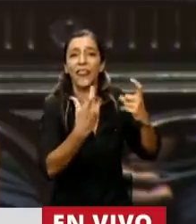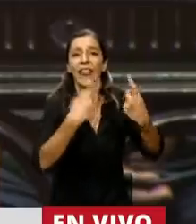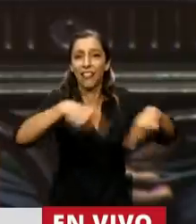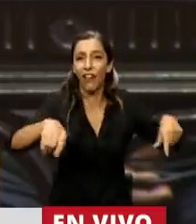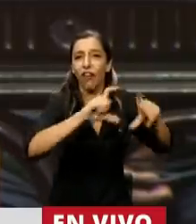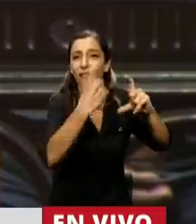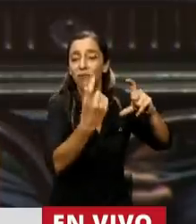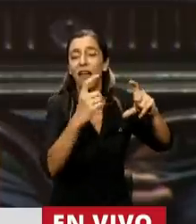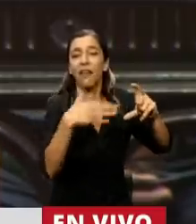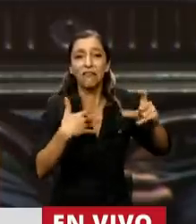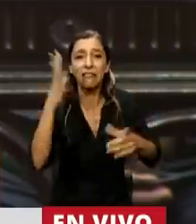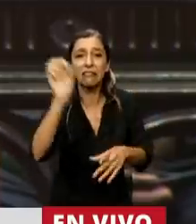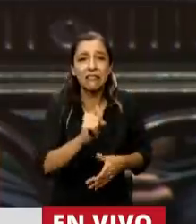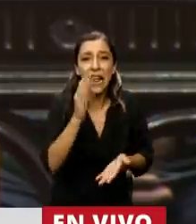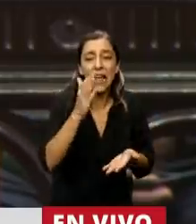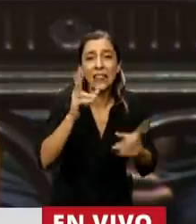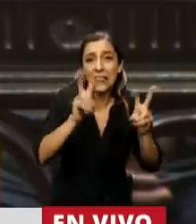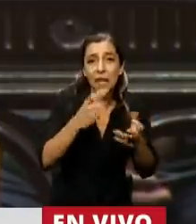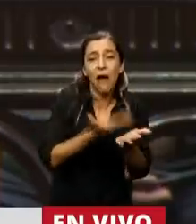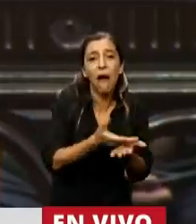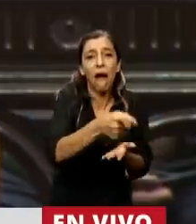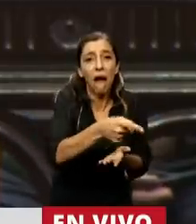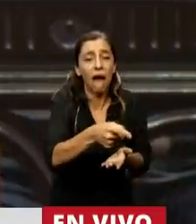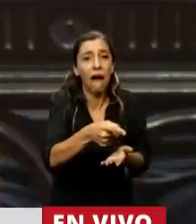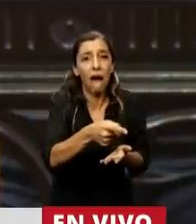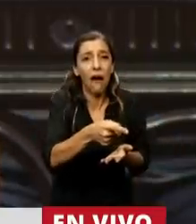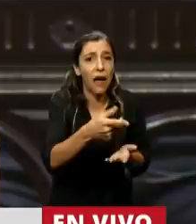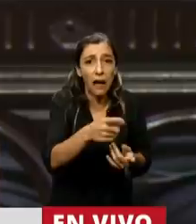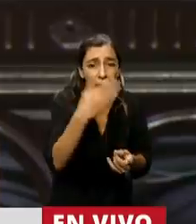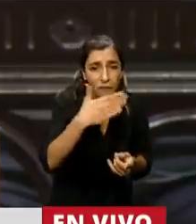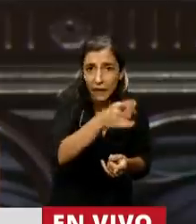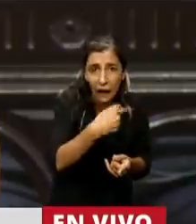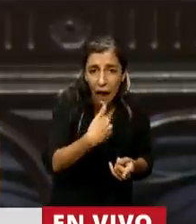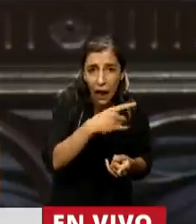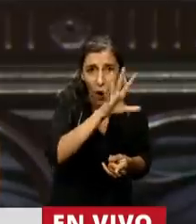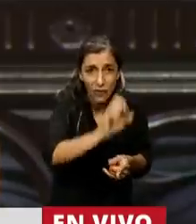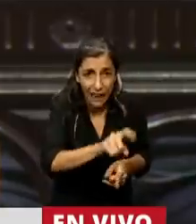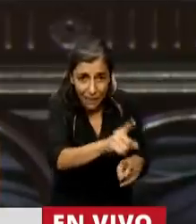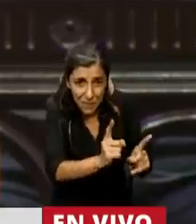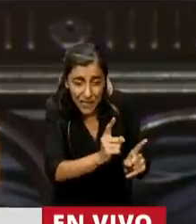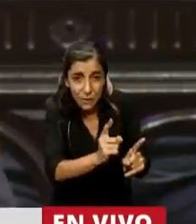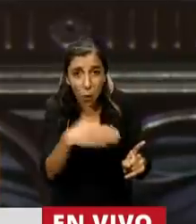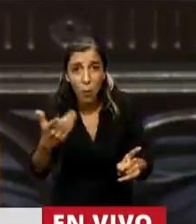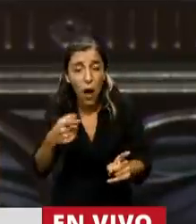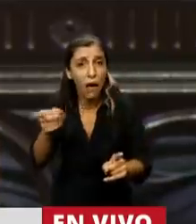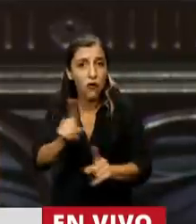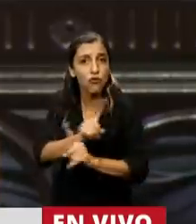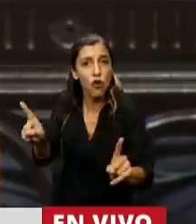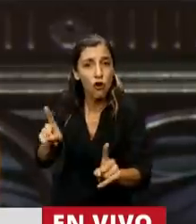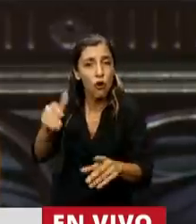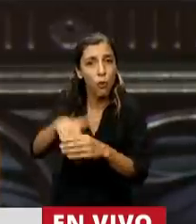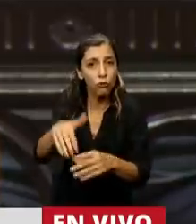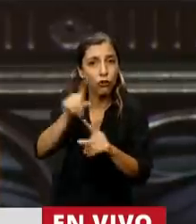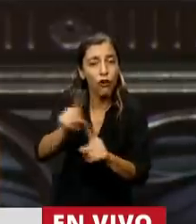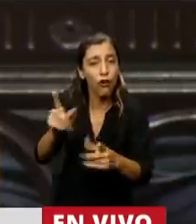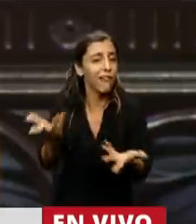tratar y después nos lo votan tenía que haber cierto grado de madurez porque los reclamen y no los practican es más chile